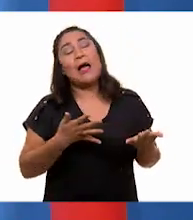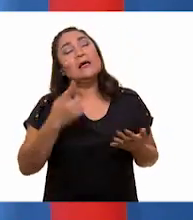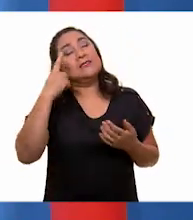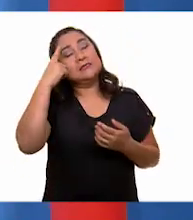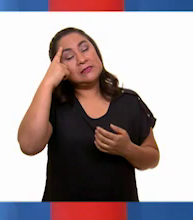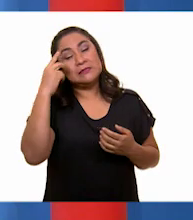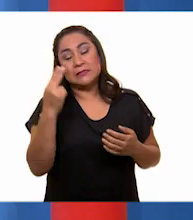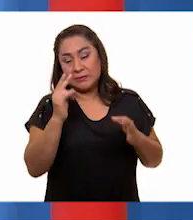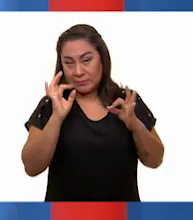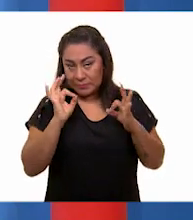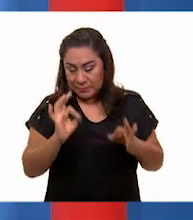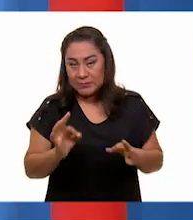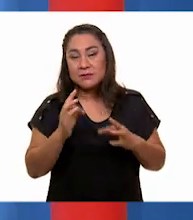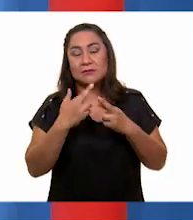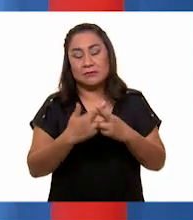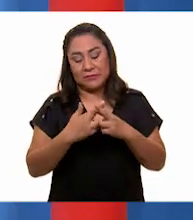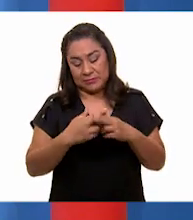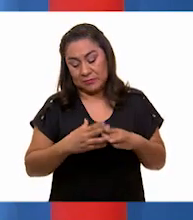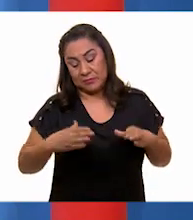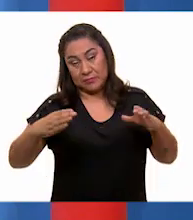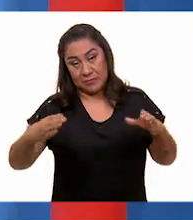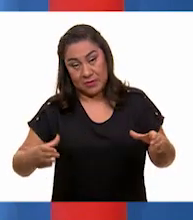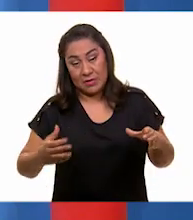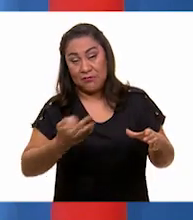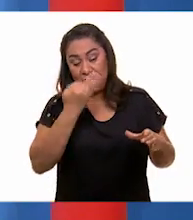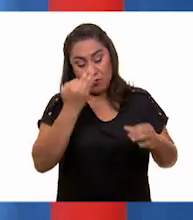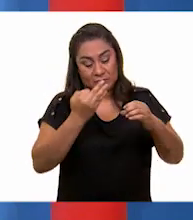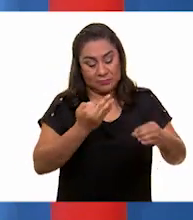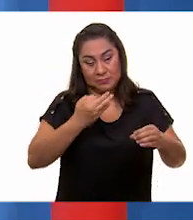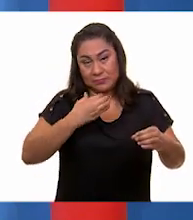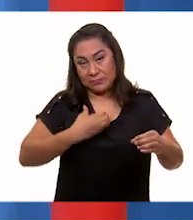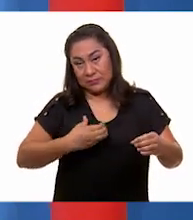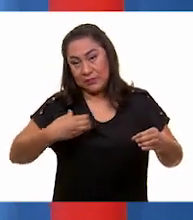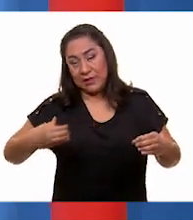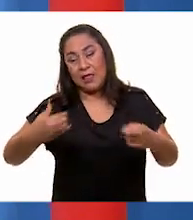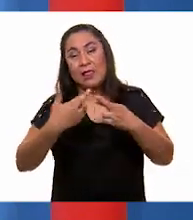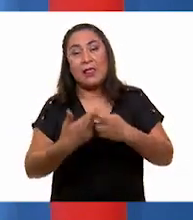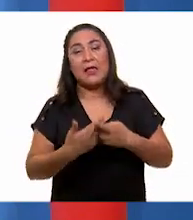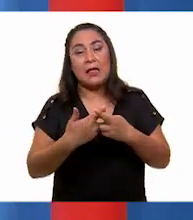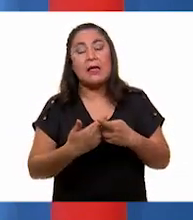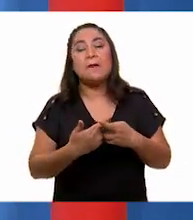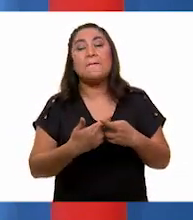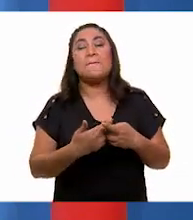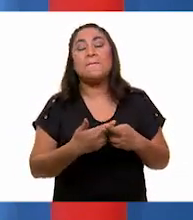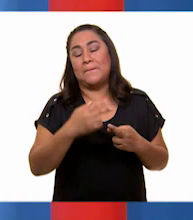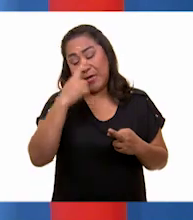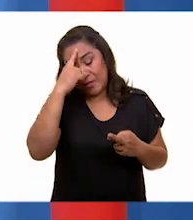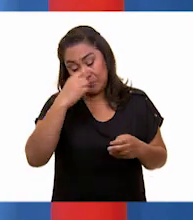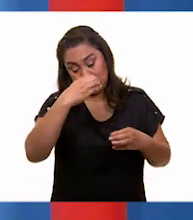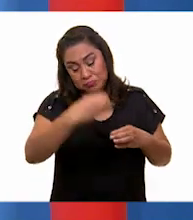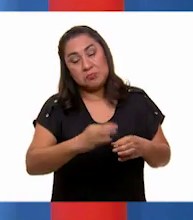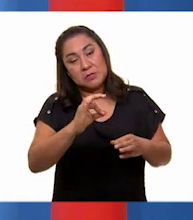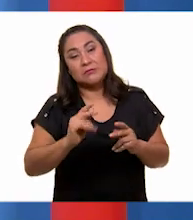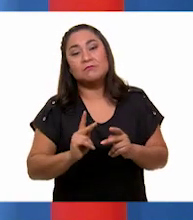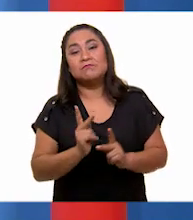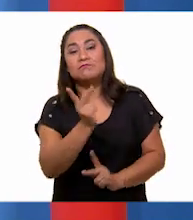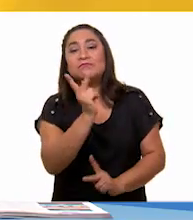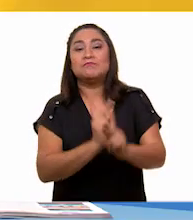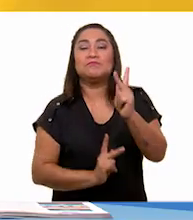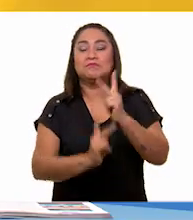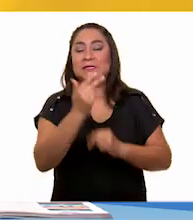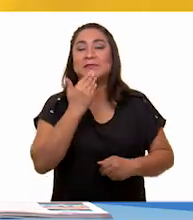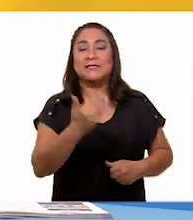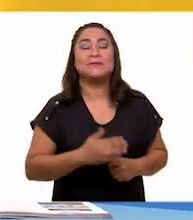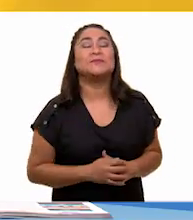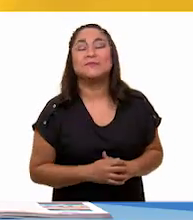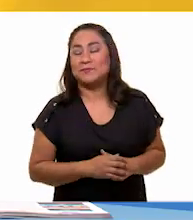que dejar el espacio suficiente entre una planta y otra para que pues, pudiéramos colocarlas y que puedan crecer bien.